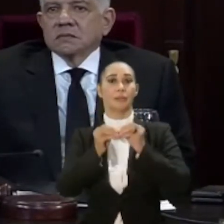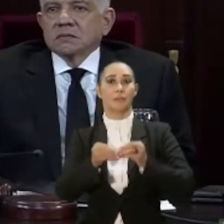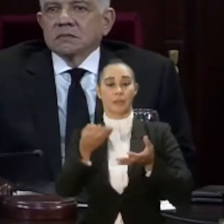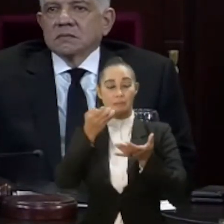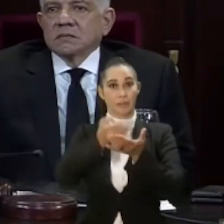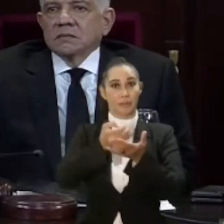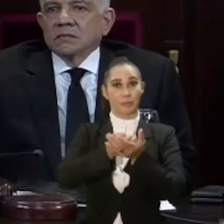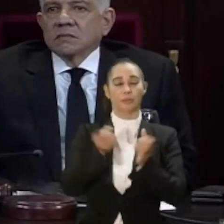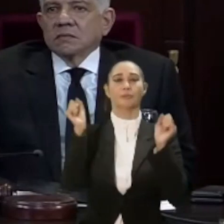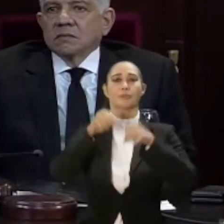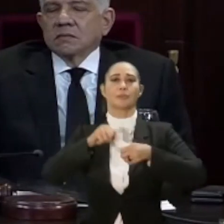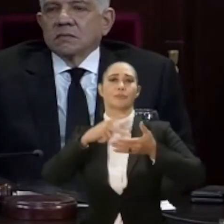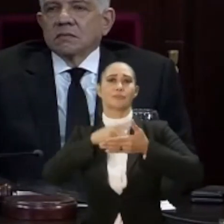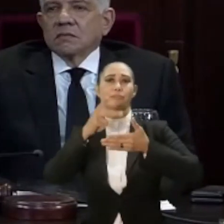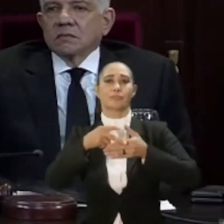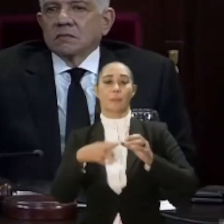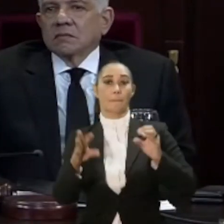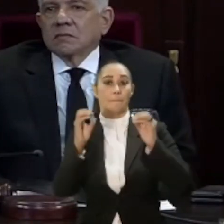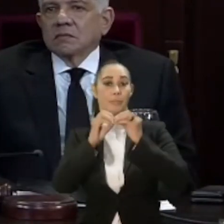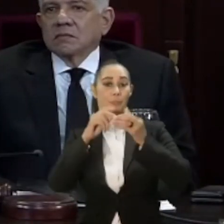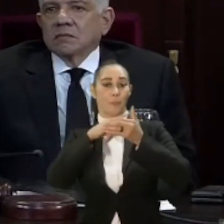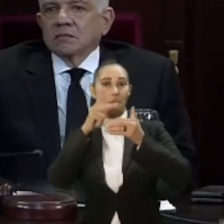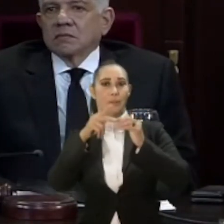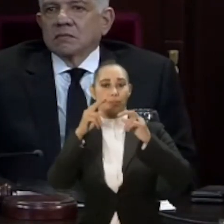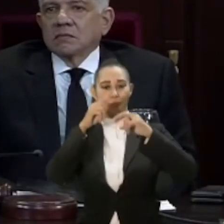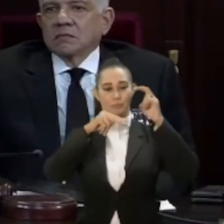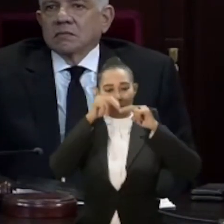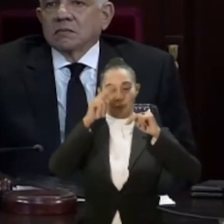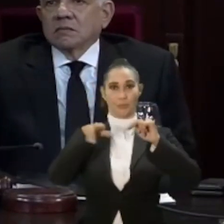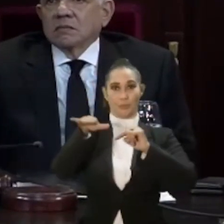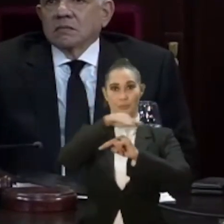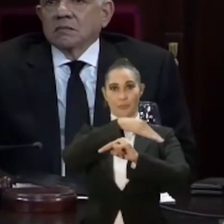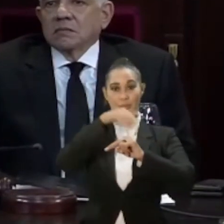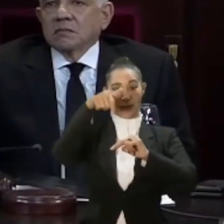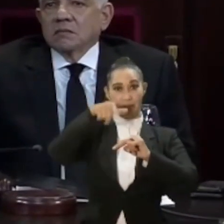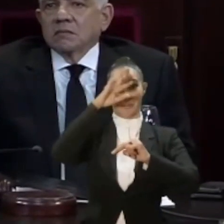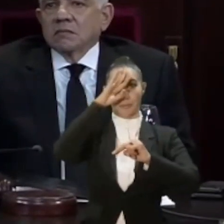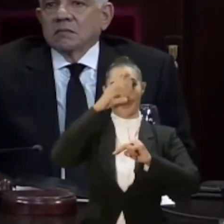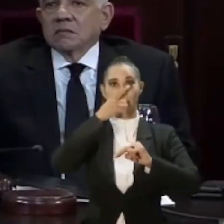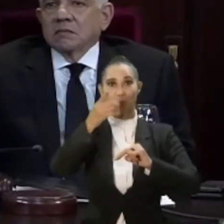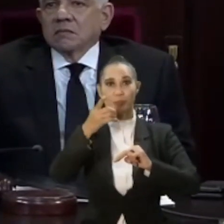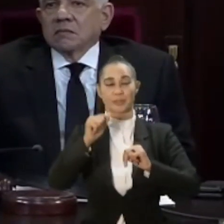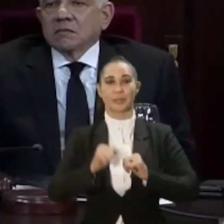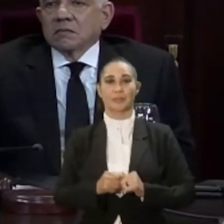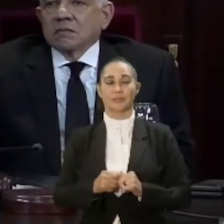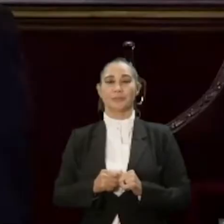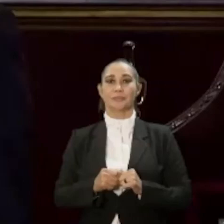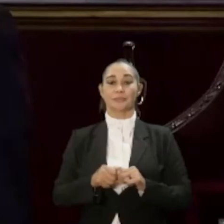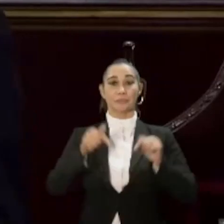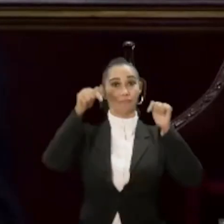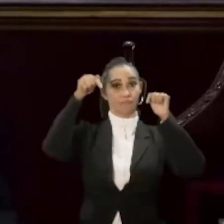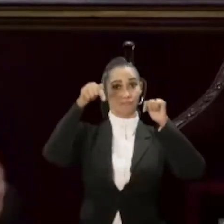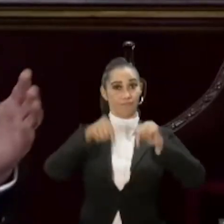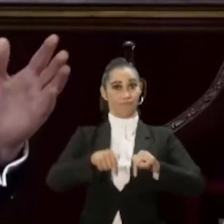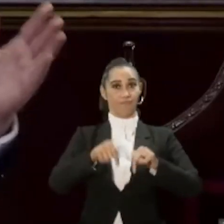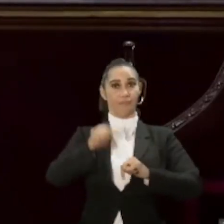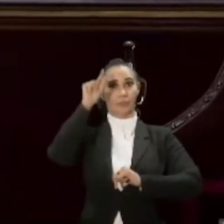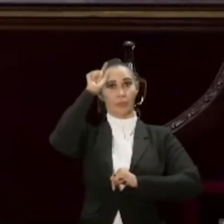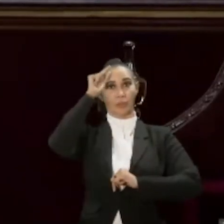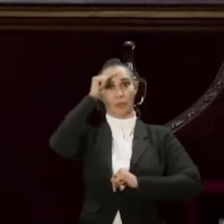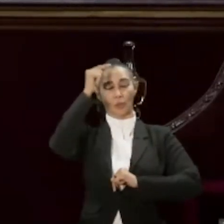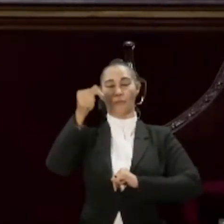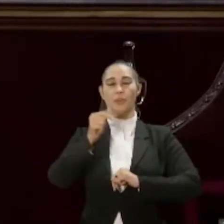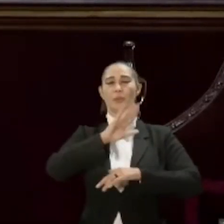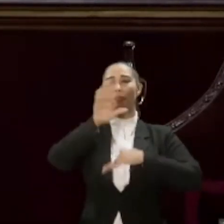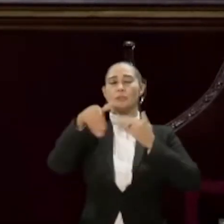necesarios para ejecutar uno de los mayores planes de infraestructuras realizados en la República Dominicana. Este gobierno está invirtiendo